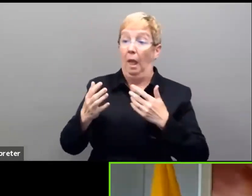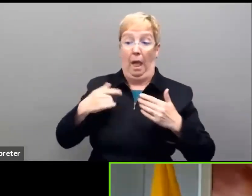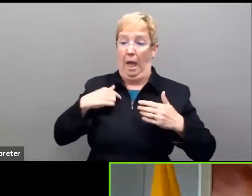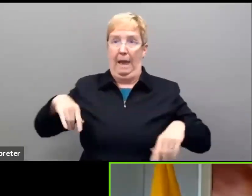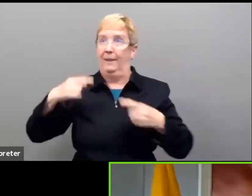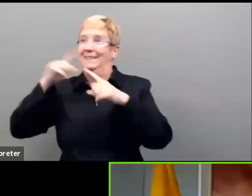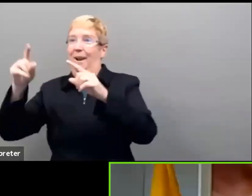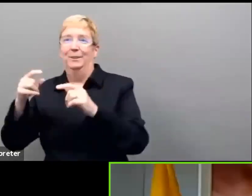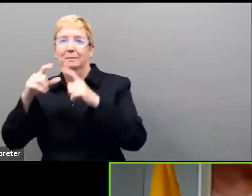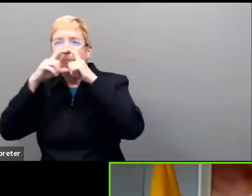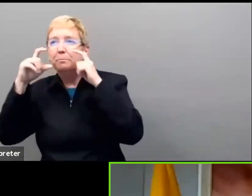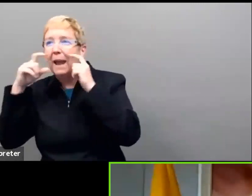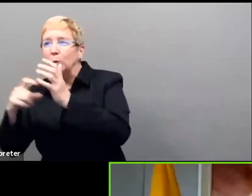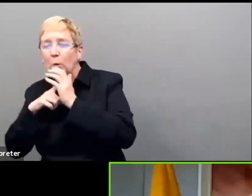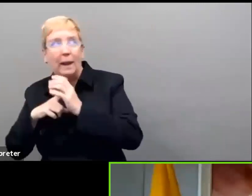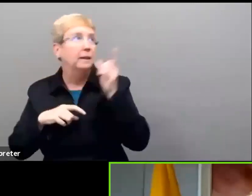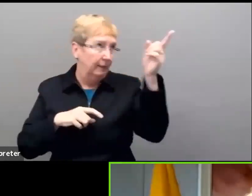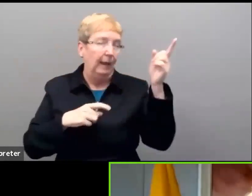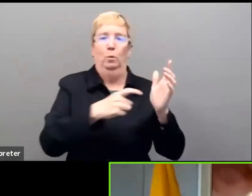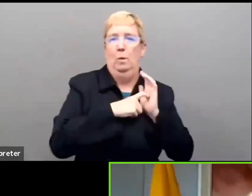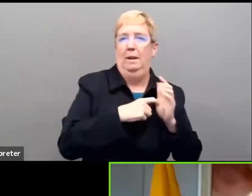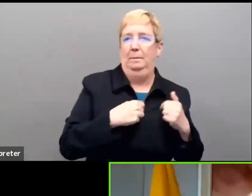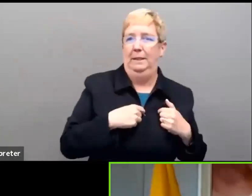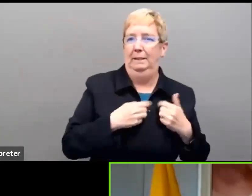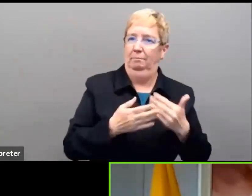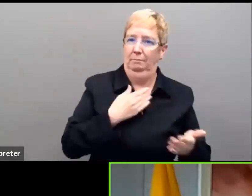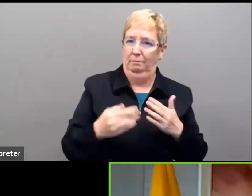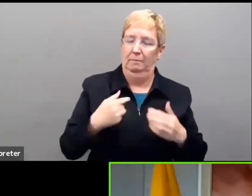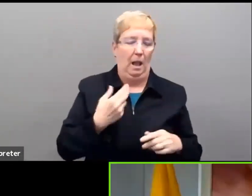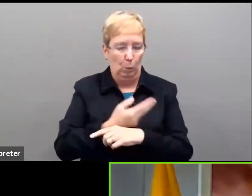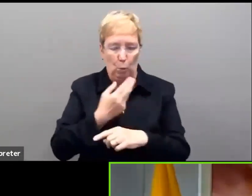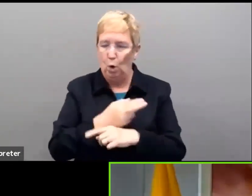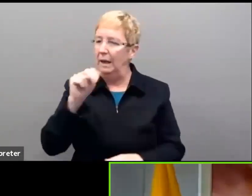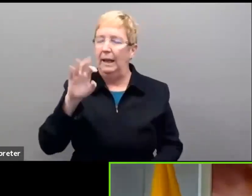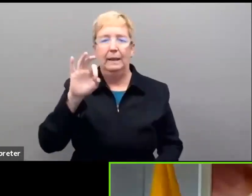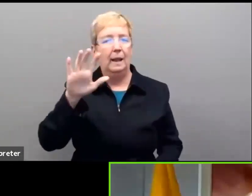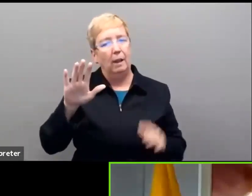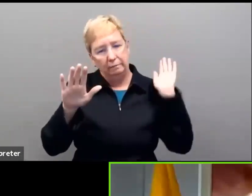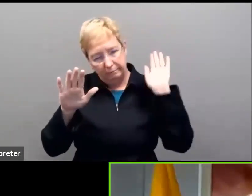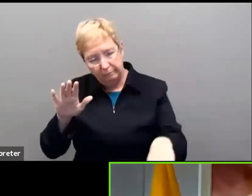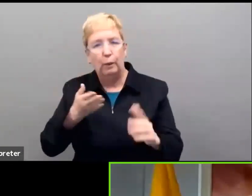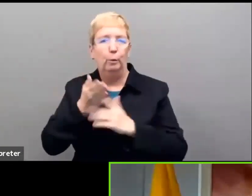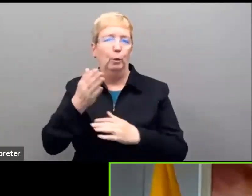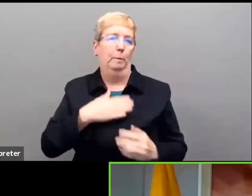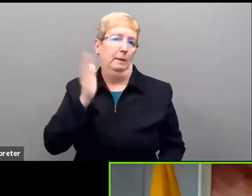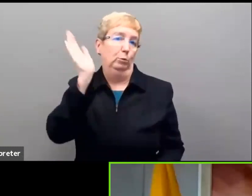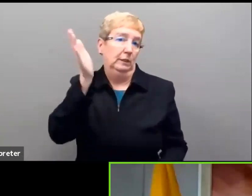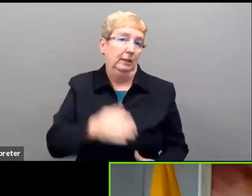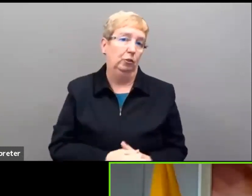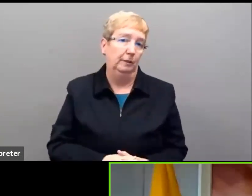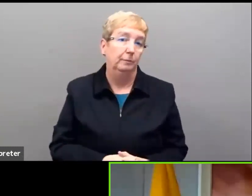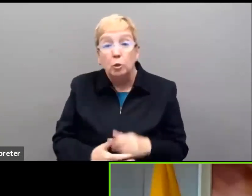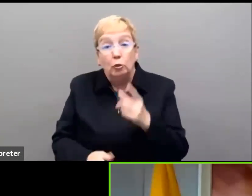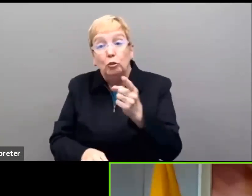mayor parte de nuestras naciones soberanas de Nuevo México, y de hecho yo creo que doctor Grace, si esto no es correcto, por favor corríjalo,